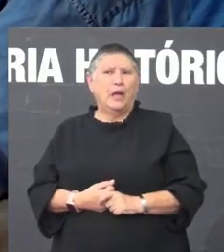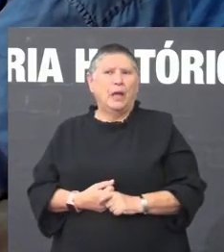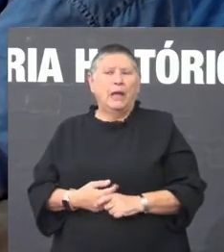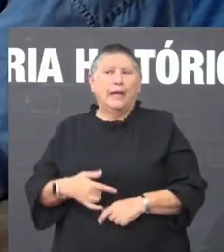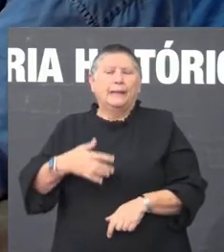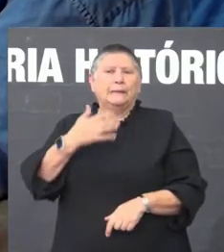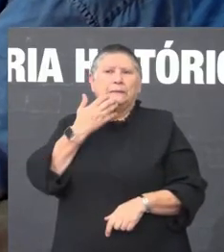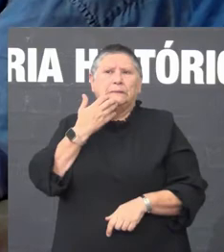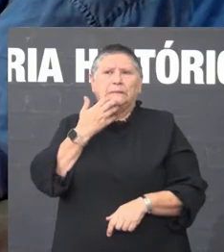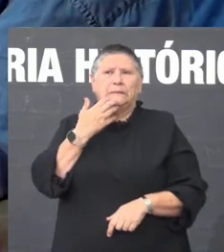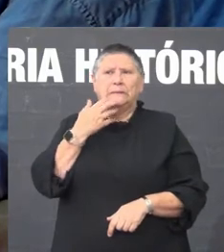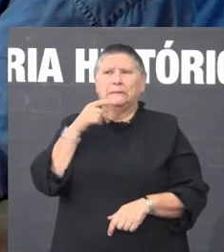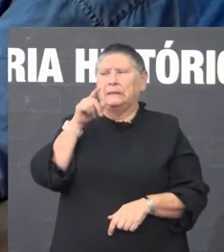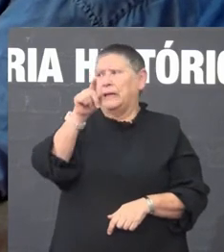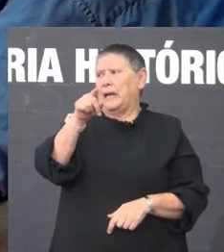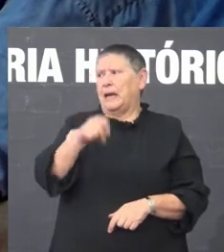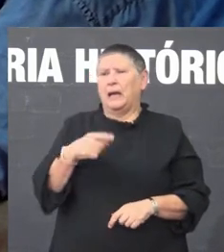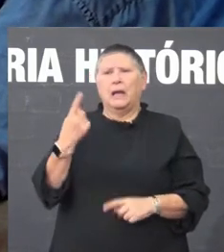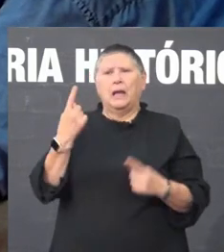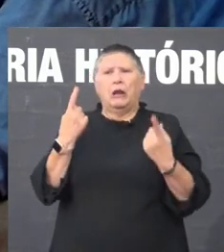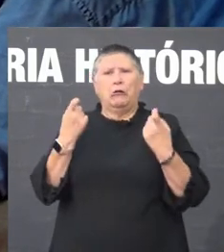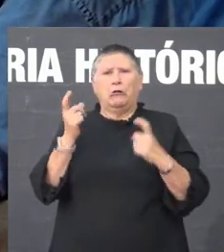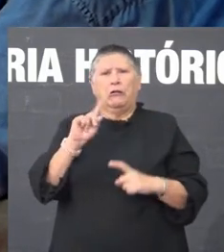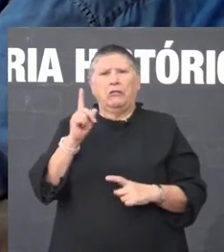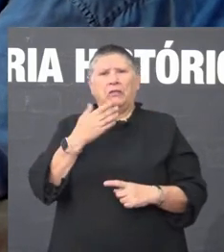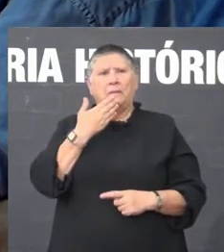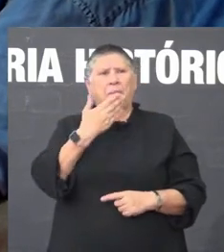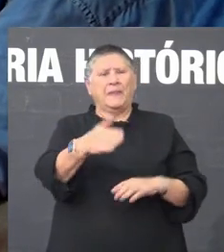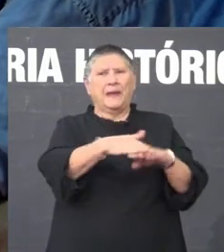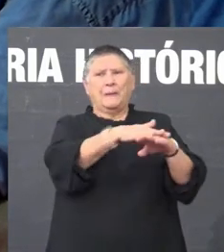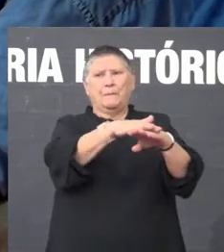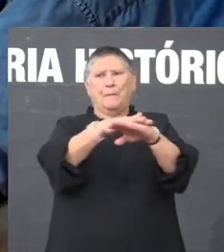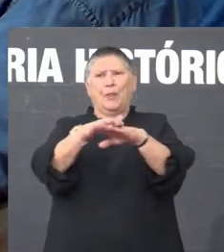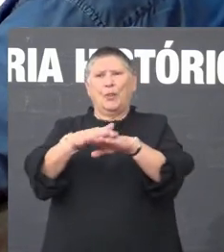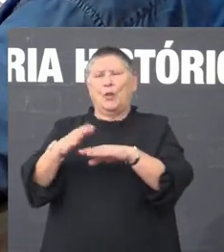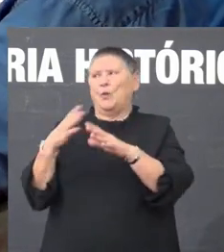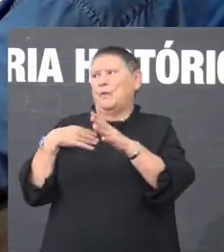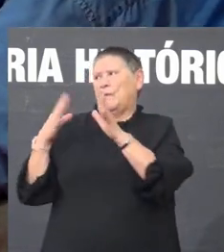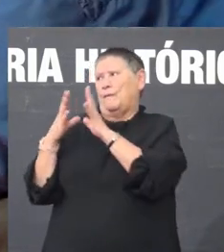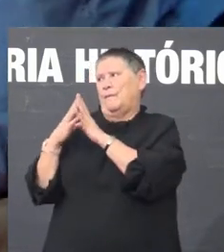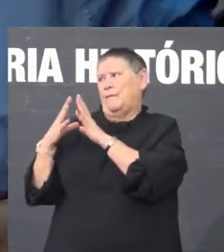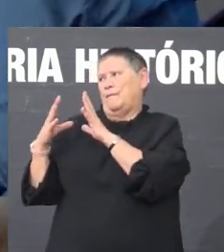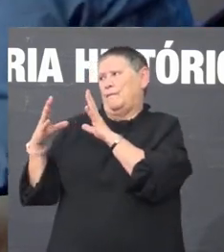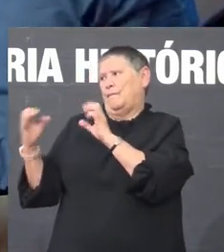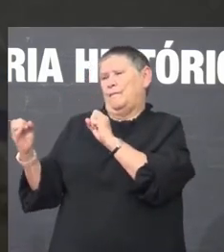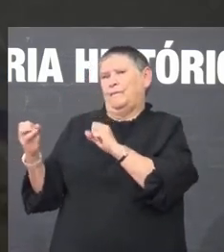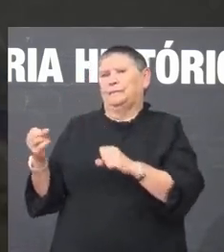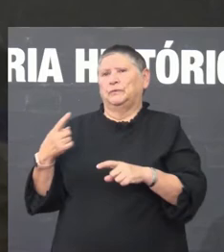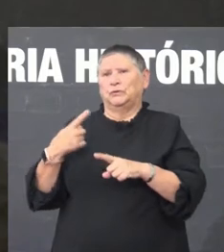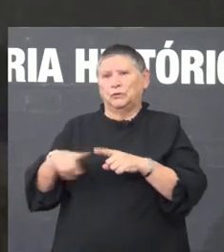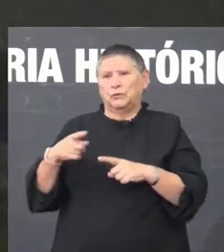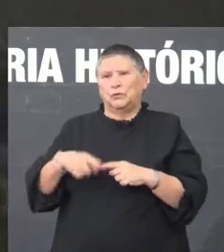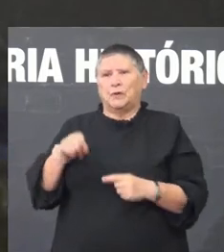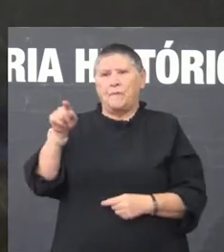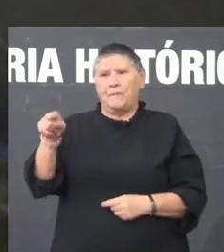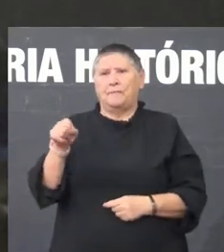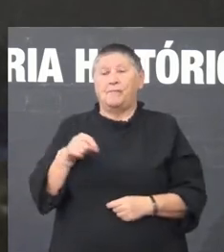ninguna necesidad de pedir perdón por su complicidad con la dictadura? Esto la Margarita